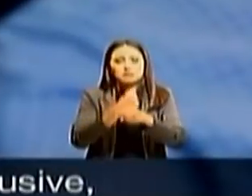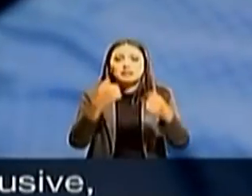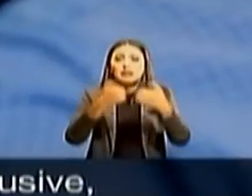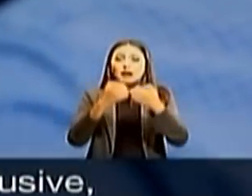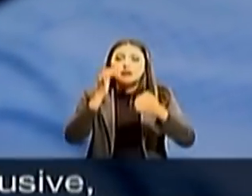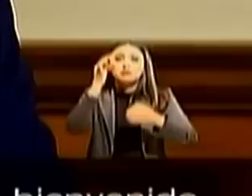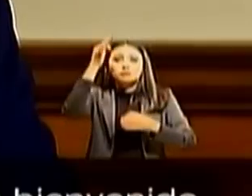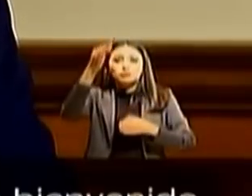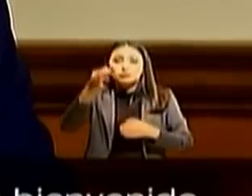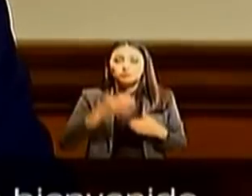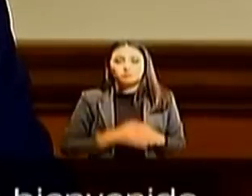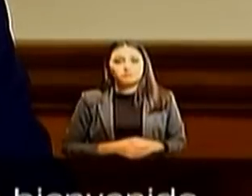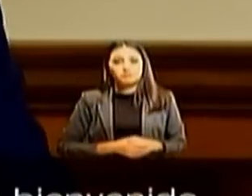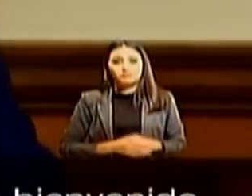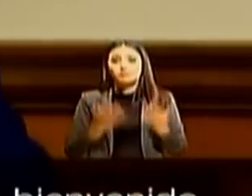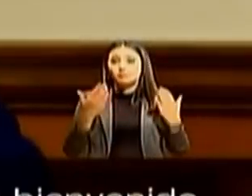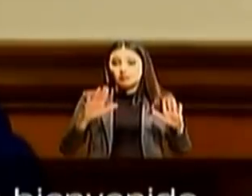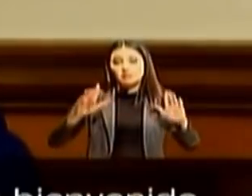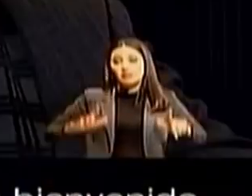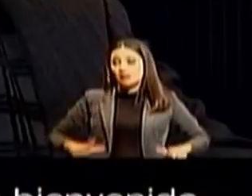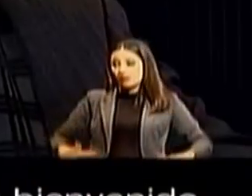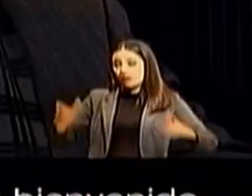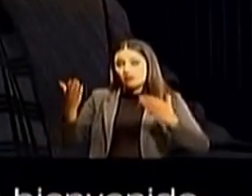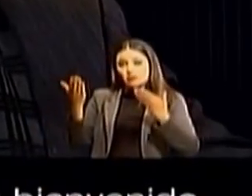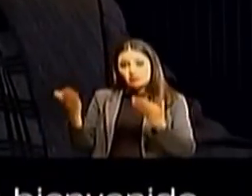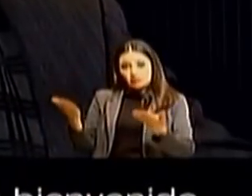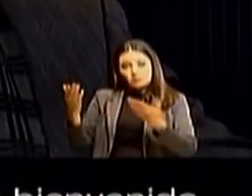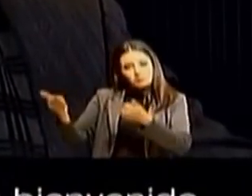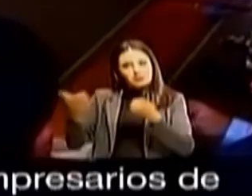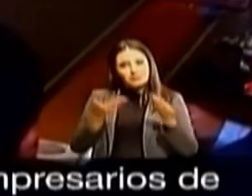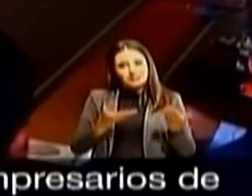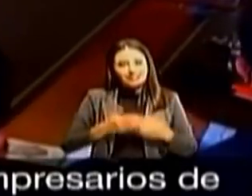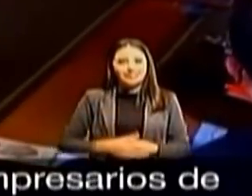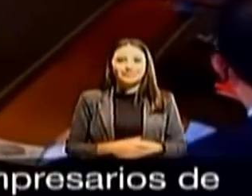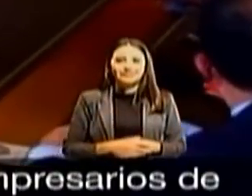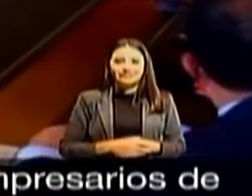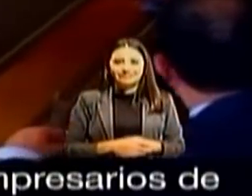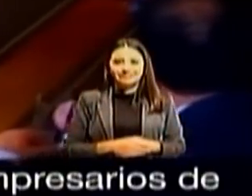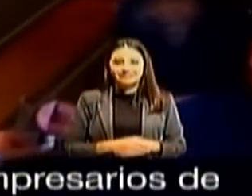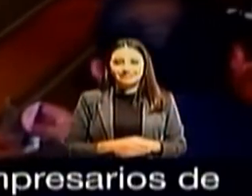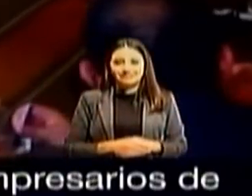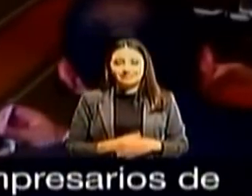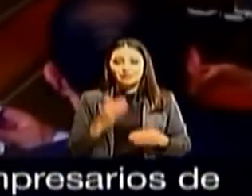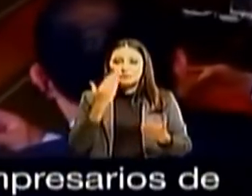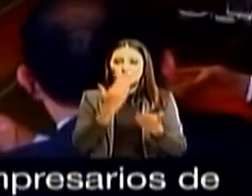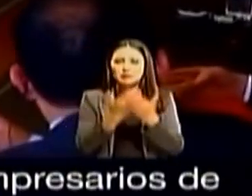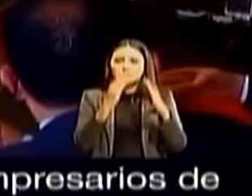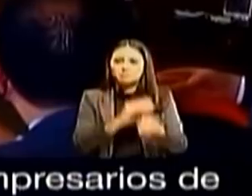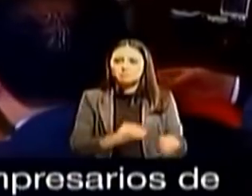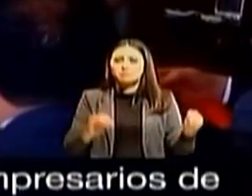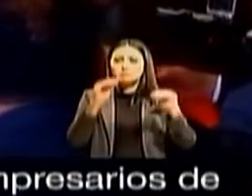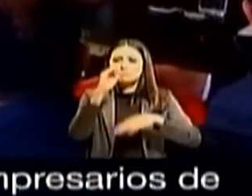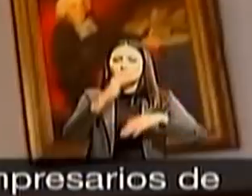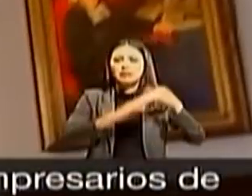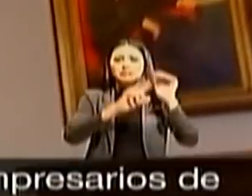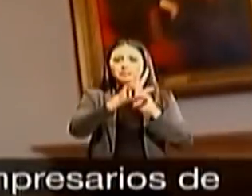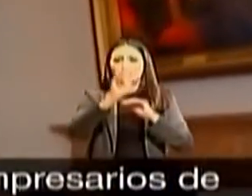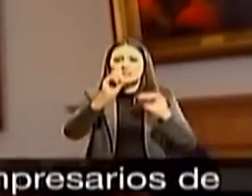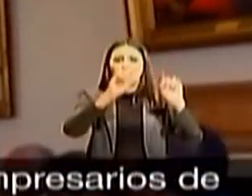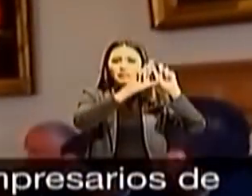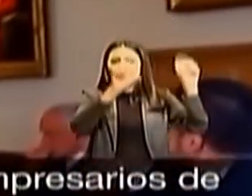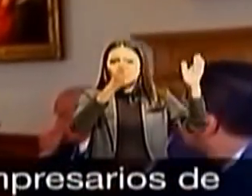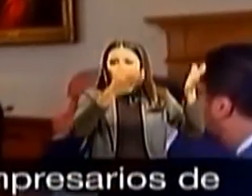cerca en el futuro. Así que, señor presidente, usted es bienvenido. A este lugar llegaron más de 30 empresarios de toda